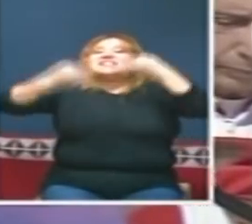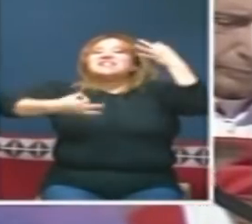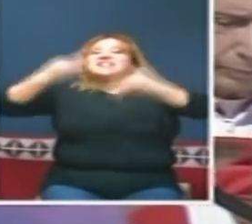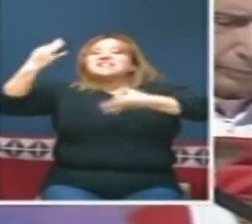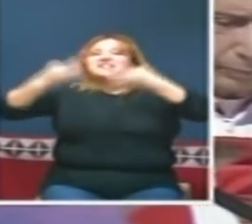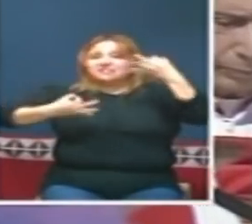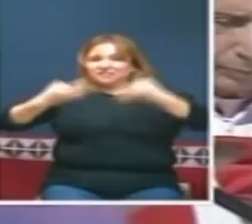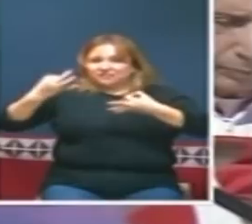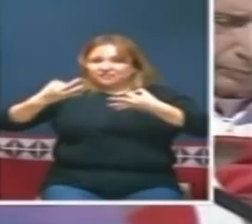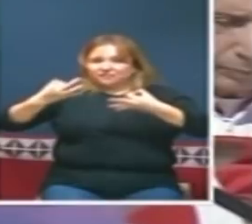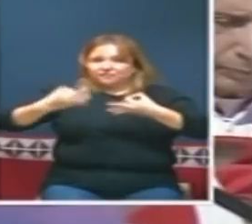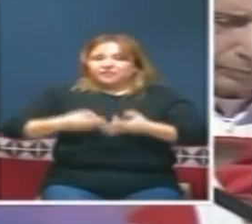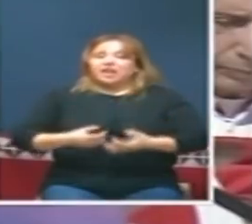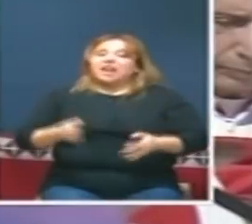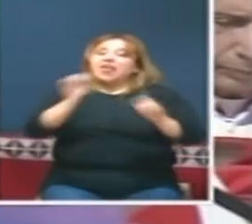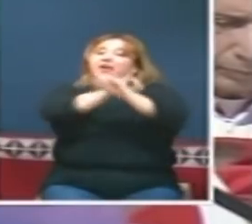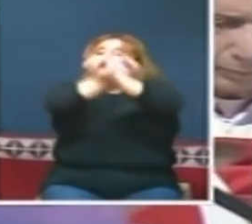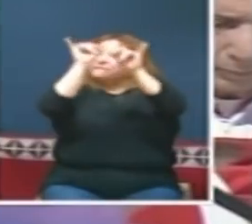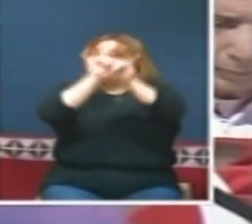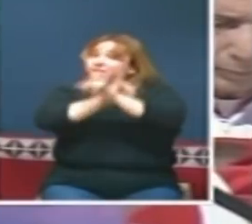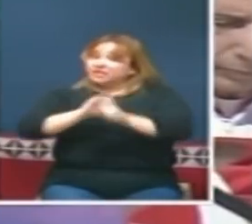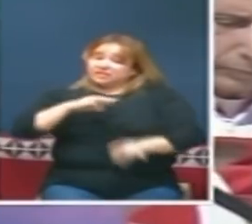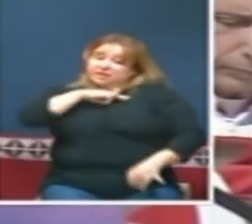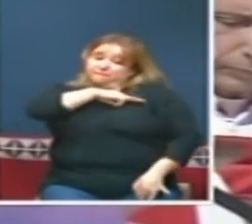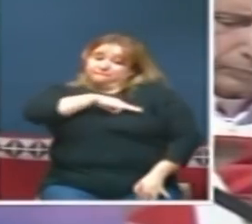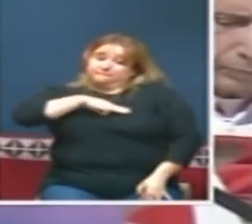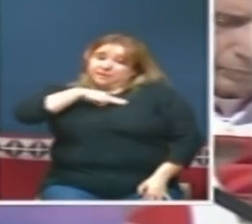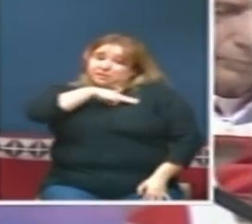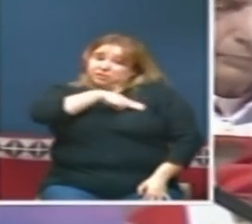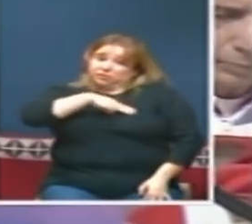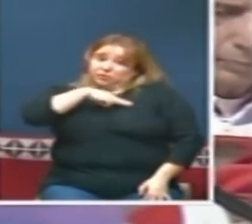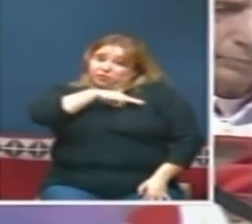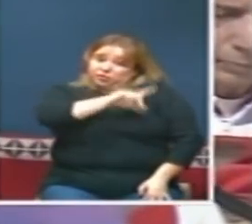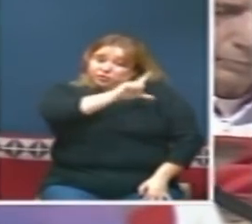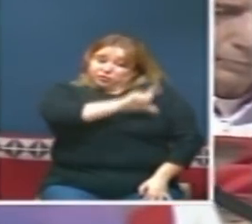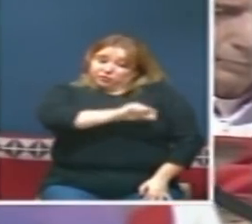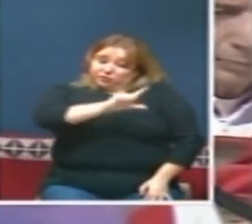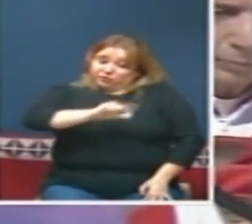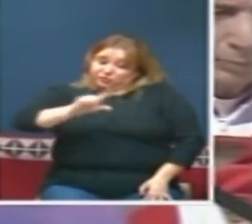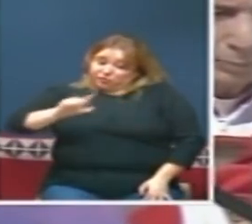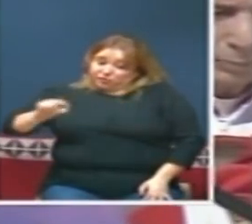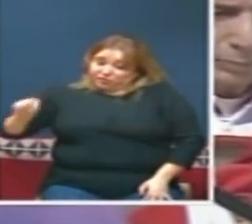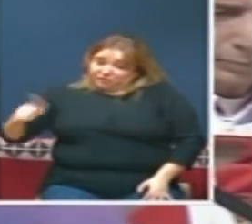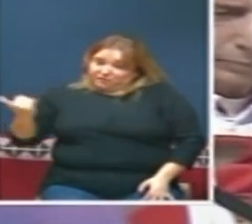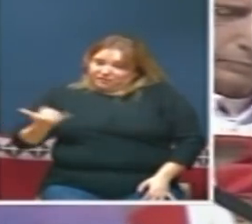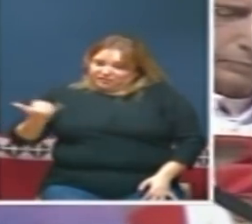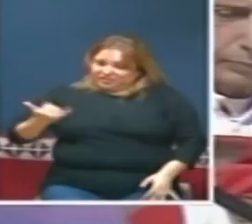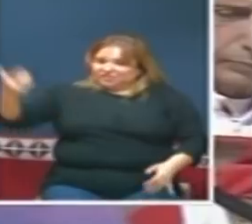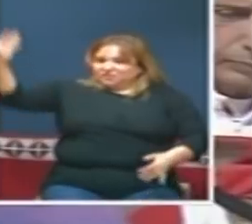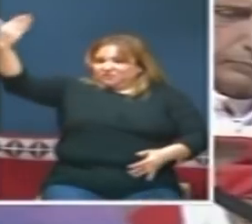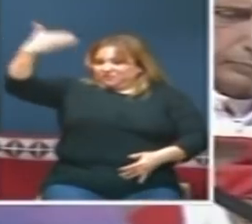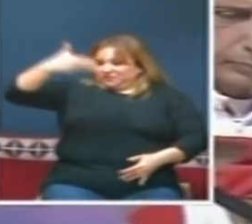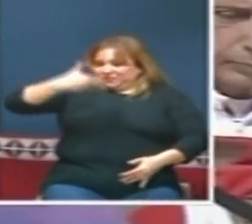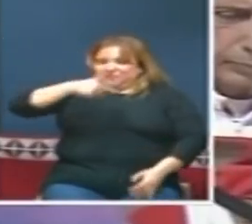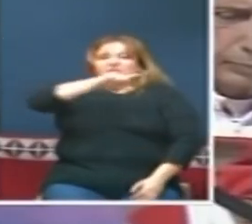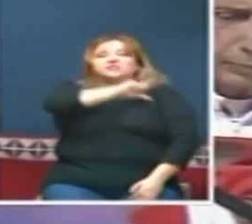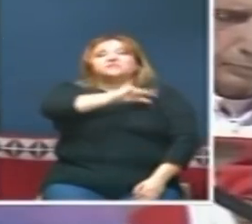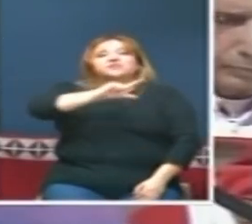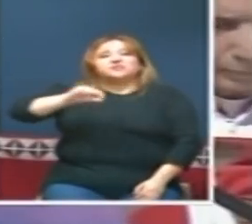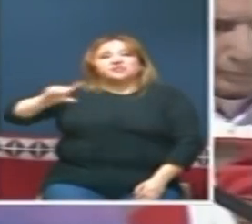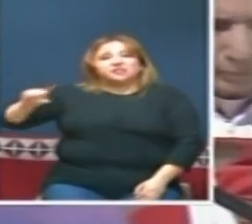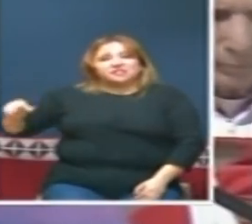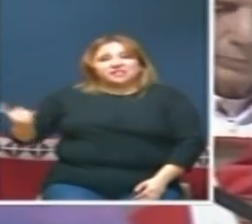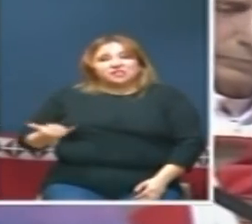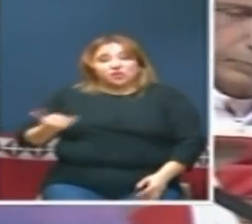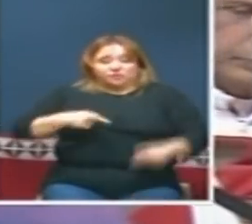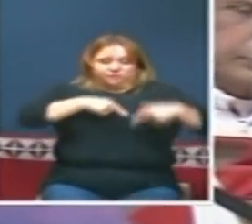saciados. Felices los misericordiosos, porque obtendrán misericordia. Felices los que